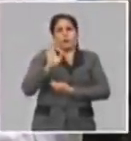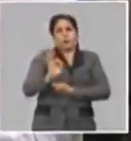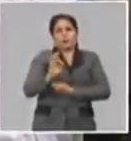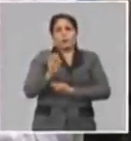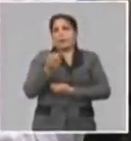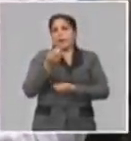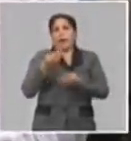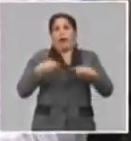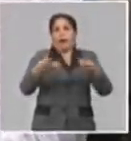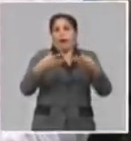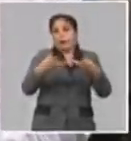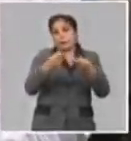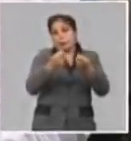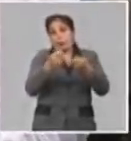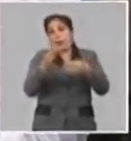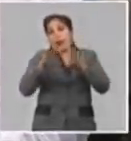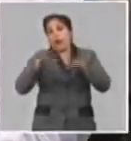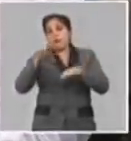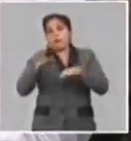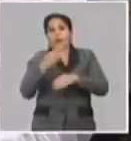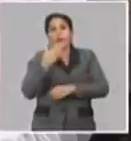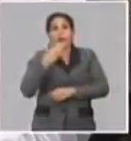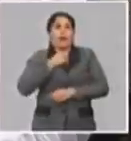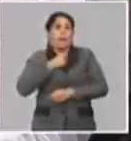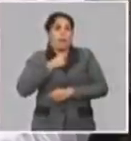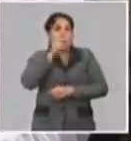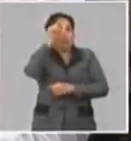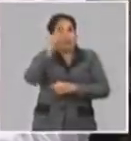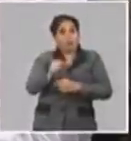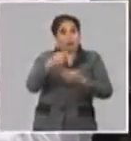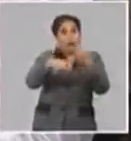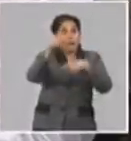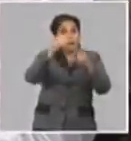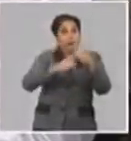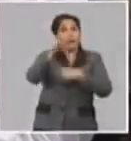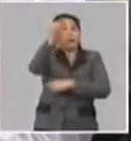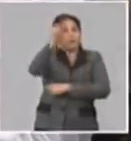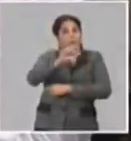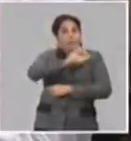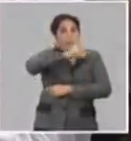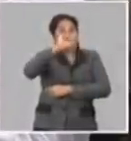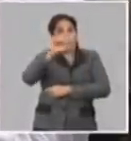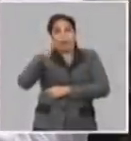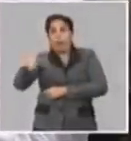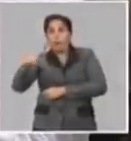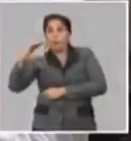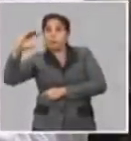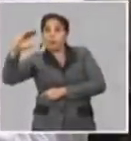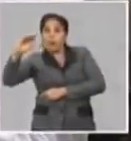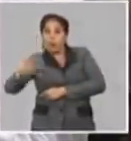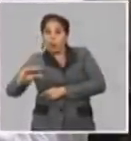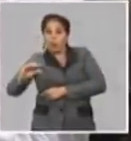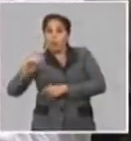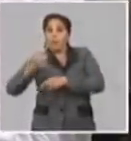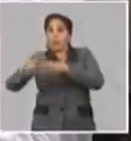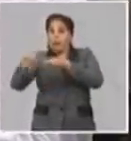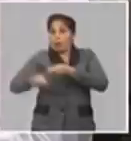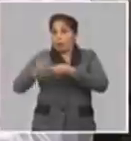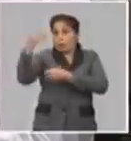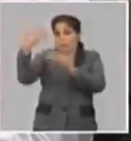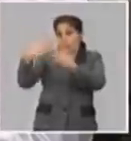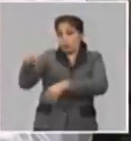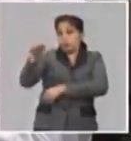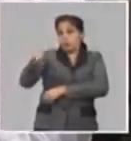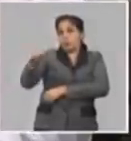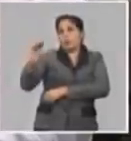gastos adicionales, a veces gana más el intermediario que el productor, y al final el que el consumidor paga el precio. O sea